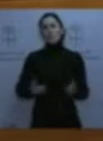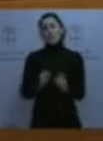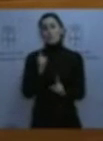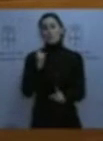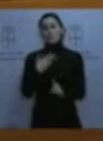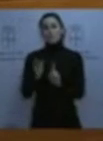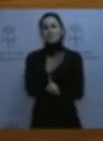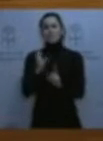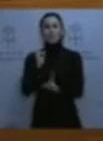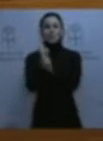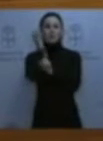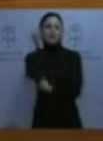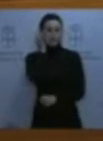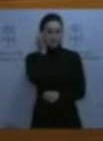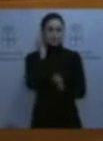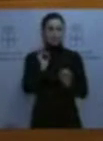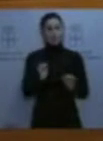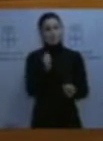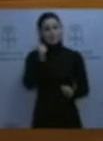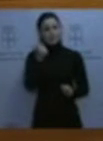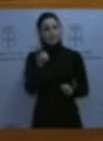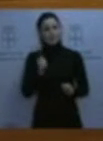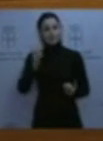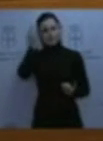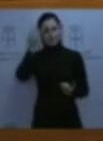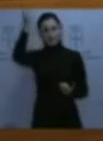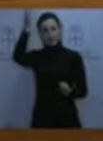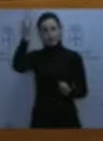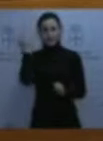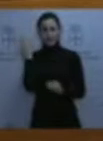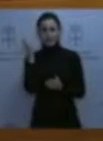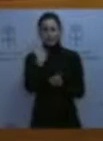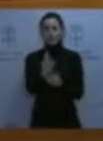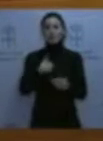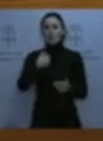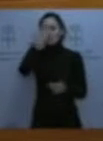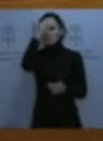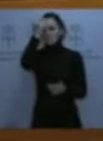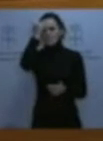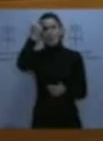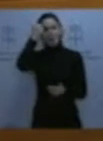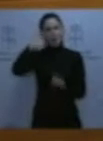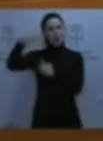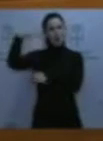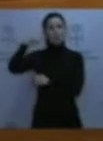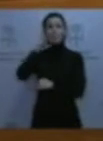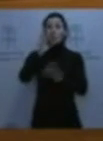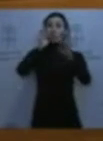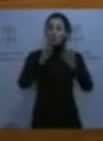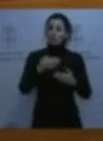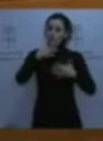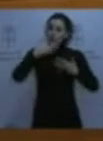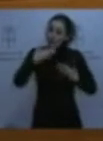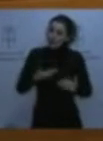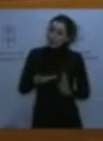y aprovechando la iniciativa presentada, yo quiero hacer memoria, porque el pasado construye el presente y, si no